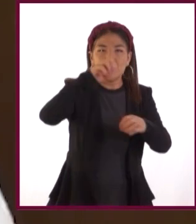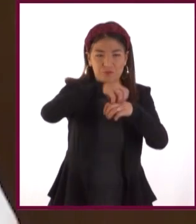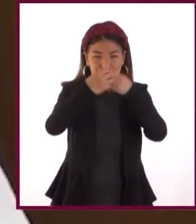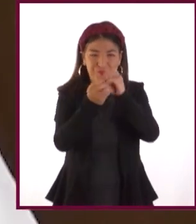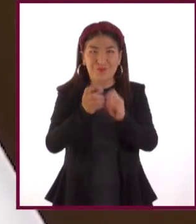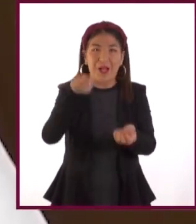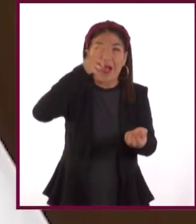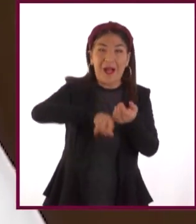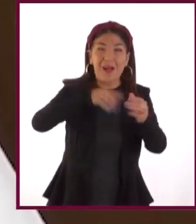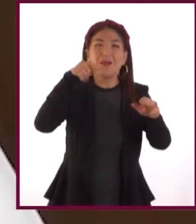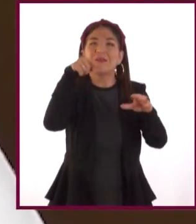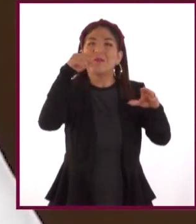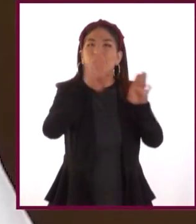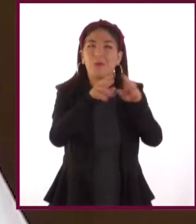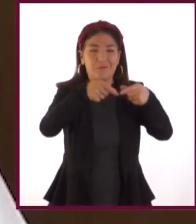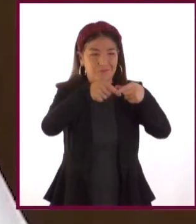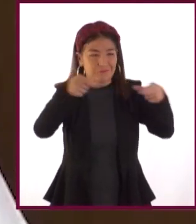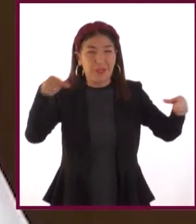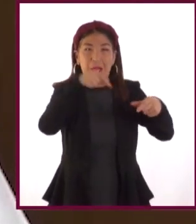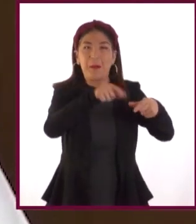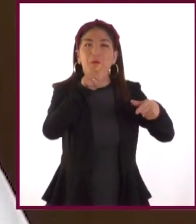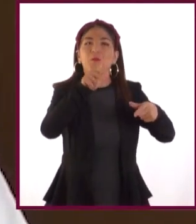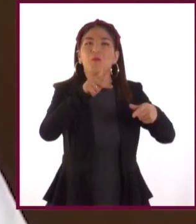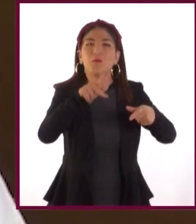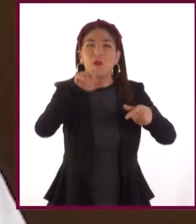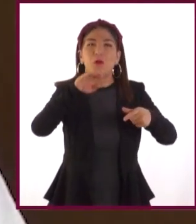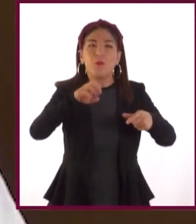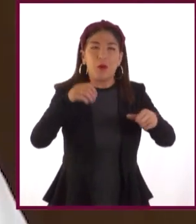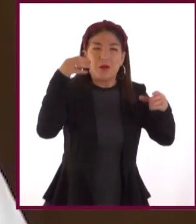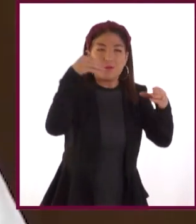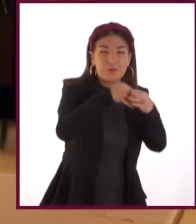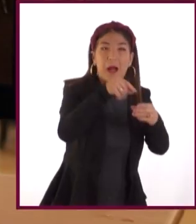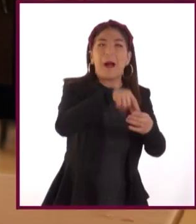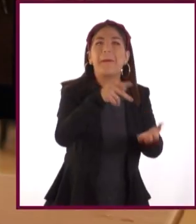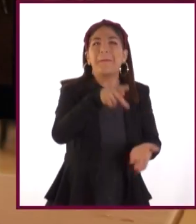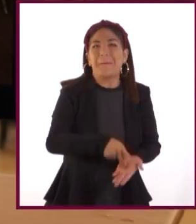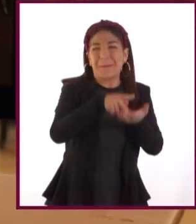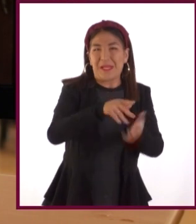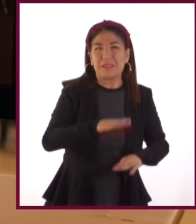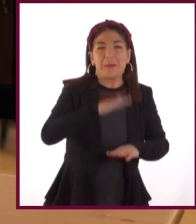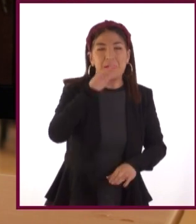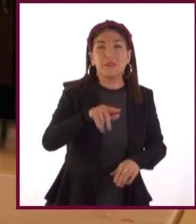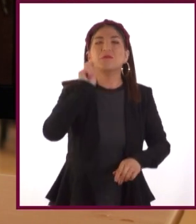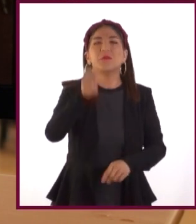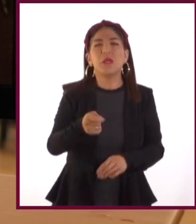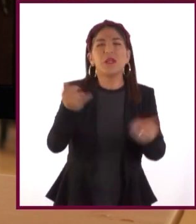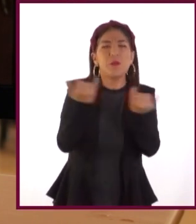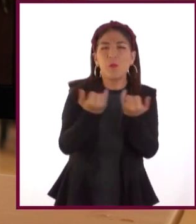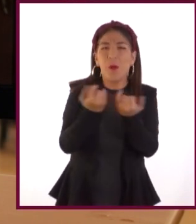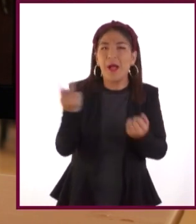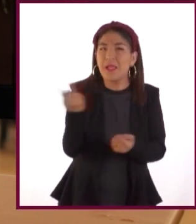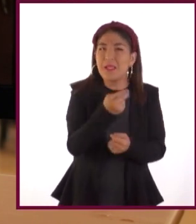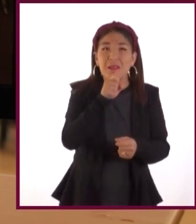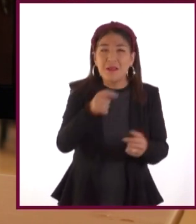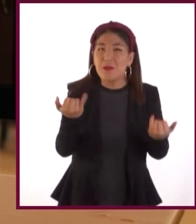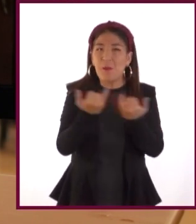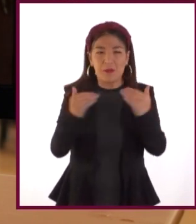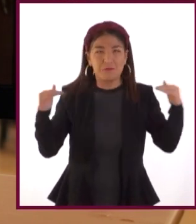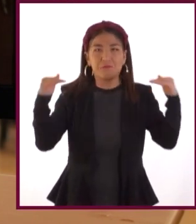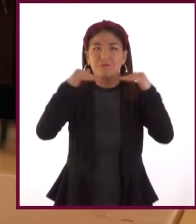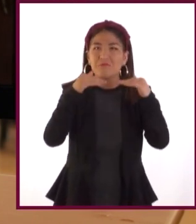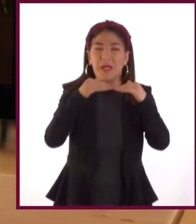probablemente sea muchísimo mayor la cantidad de plumas en volumen, lo que tú necesites, a diferencia de la cantidad de plomo que